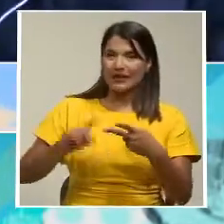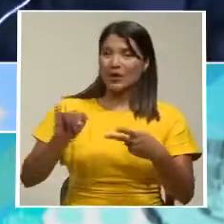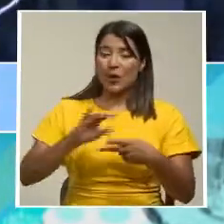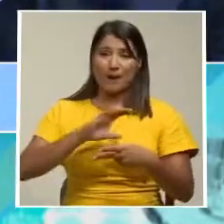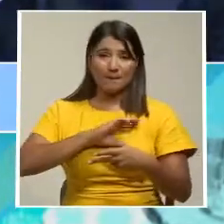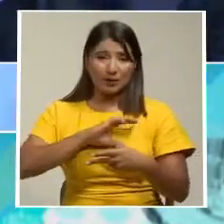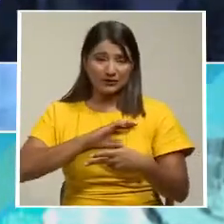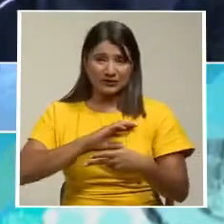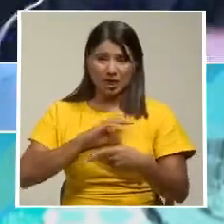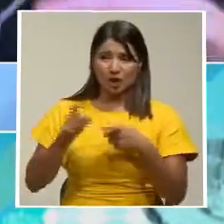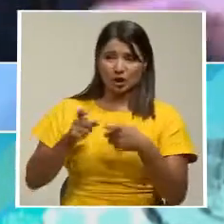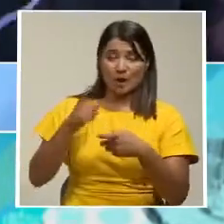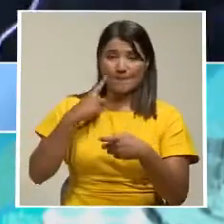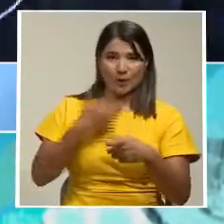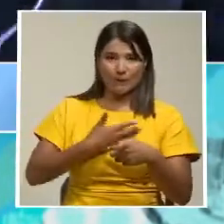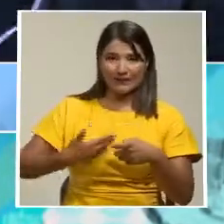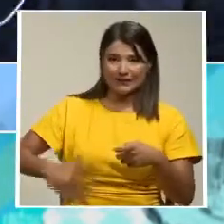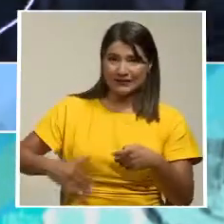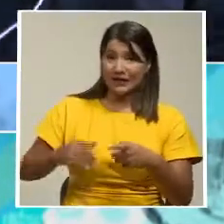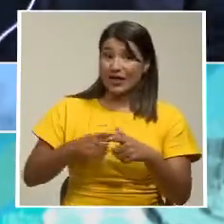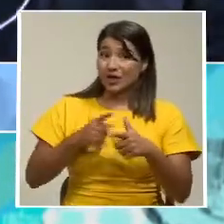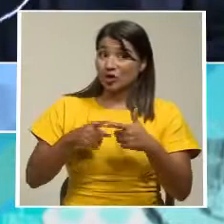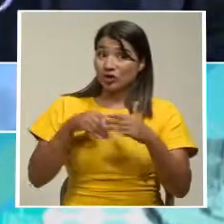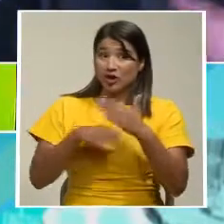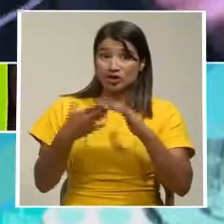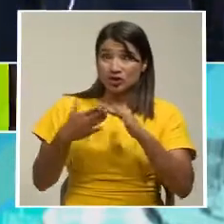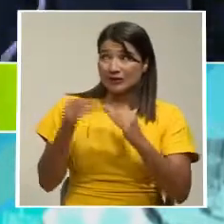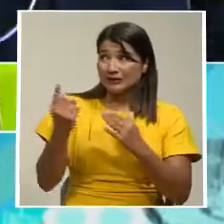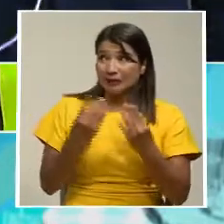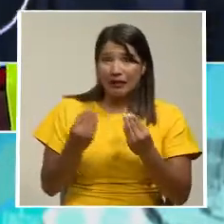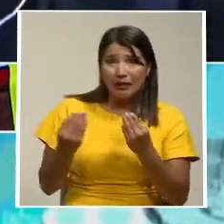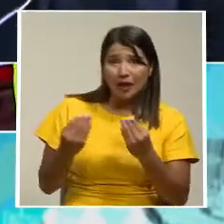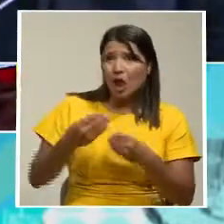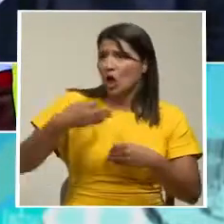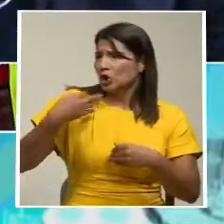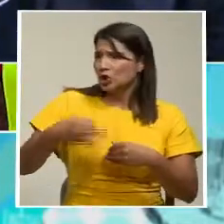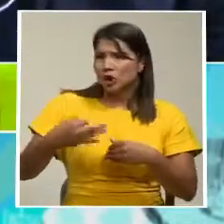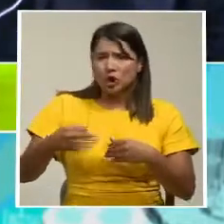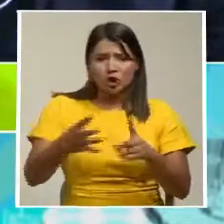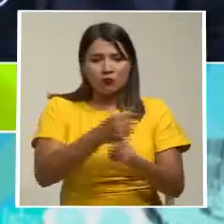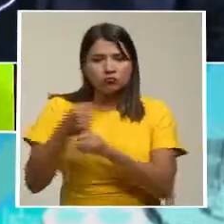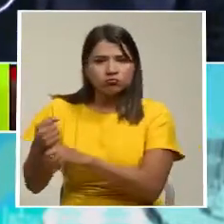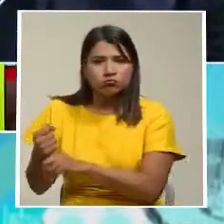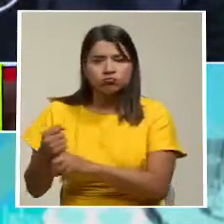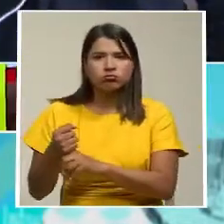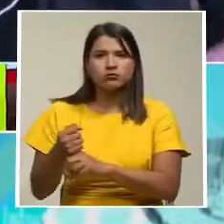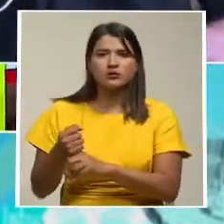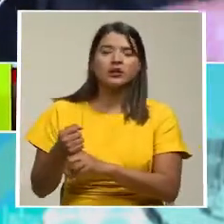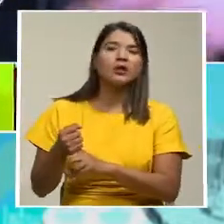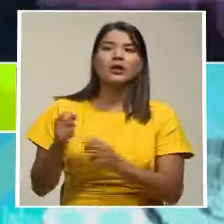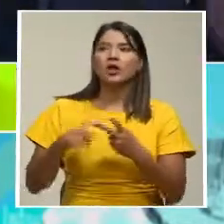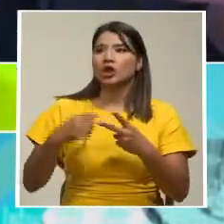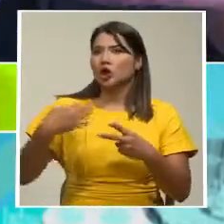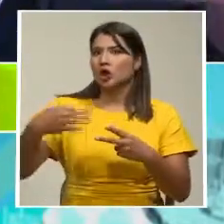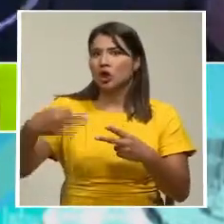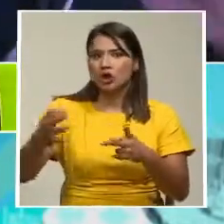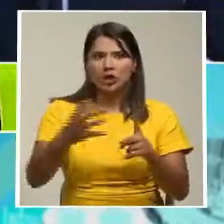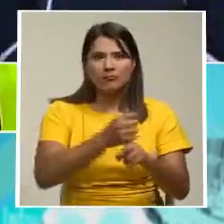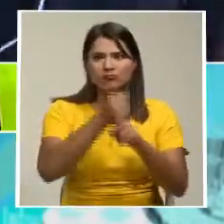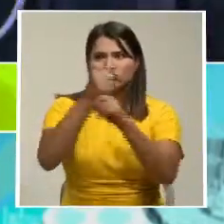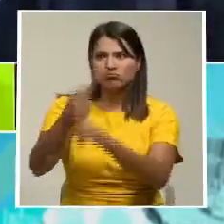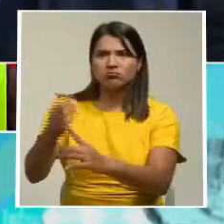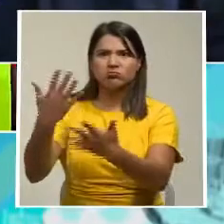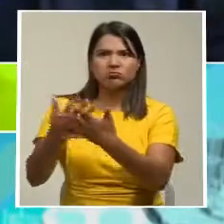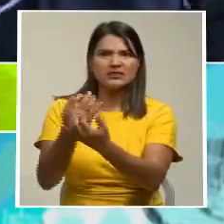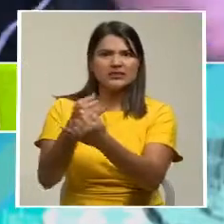Unidas y que siembran el terror en la ciudad. Es decir, todos los días hay secuestro, todos los días hay encarcelamientos